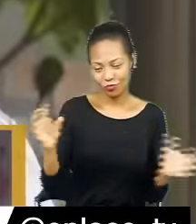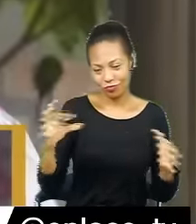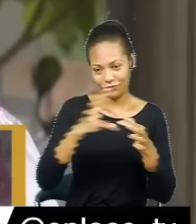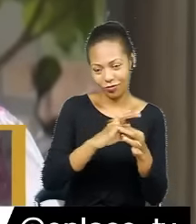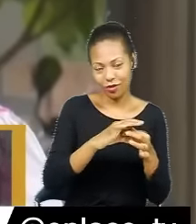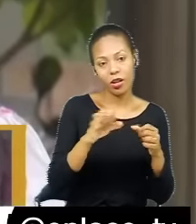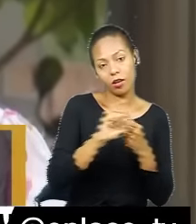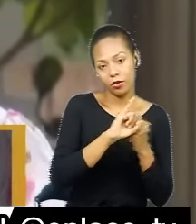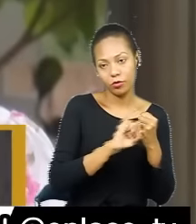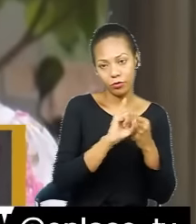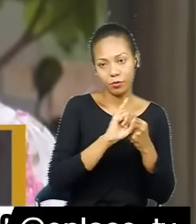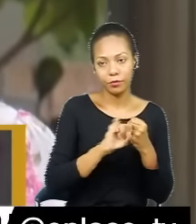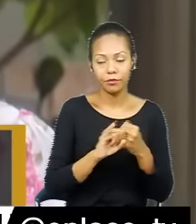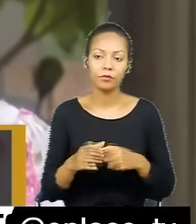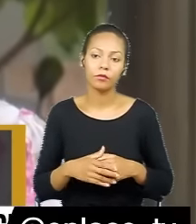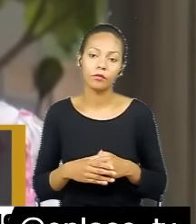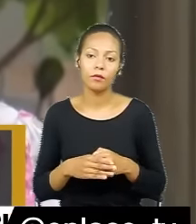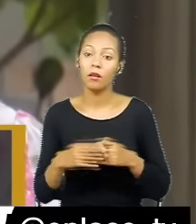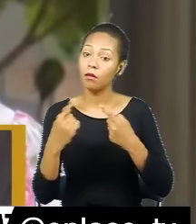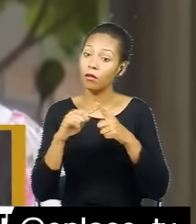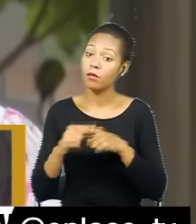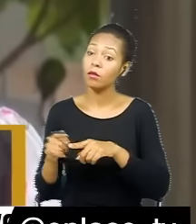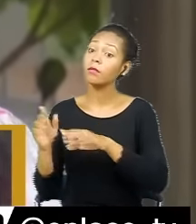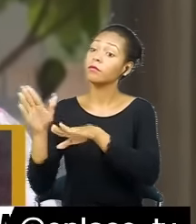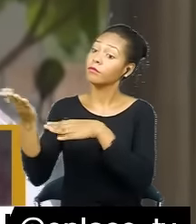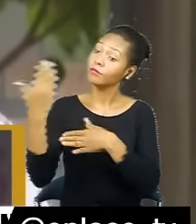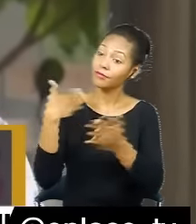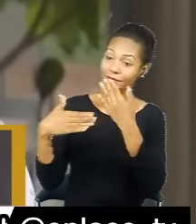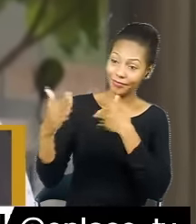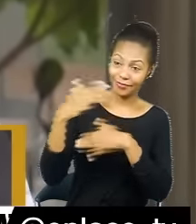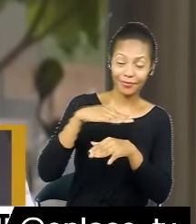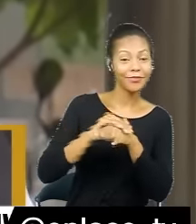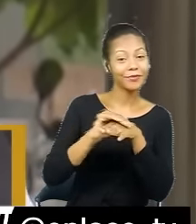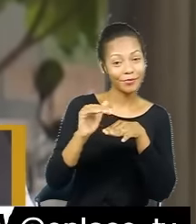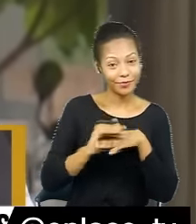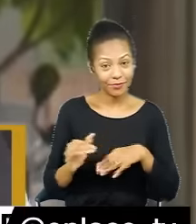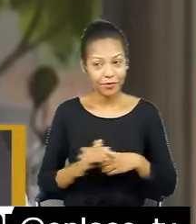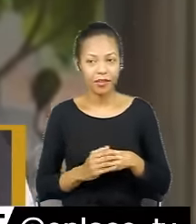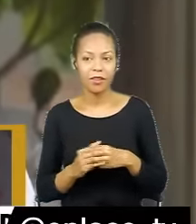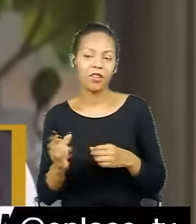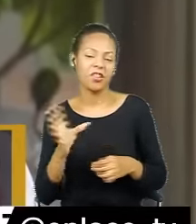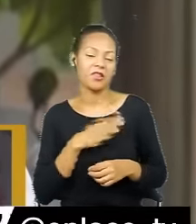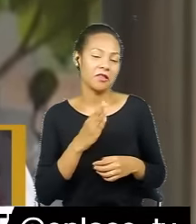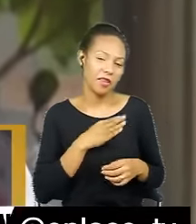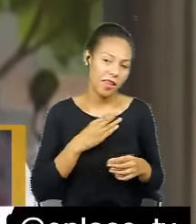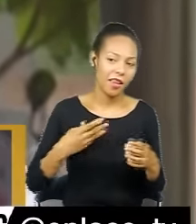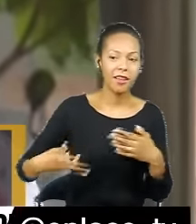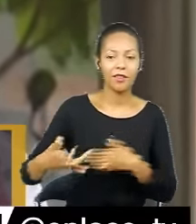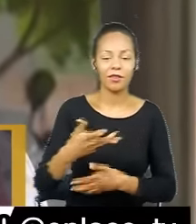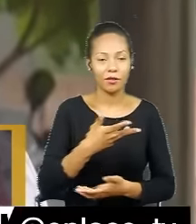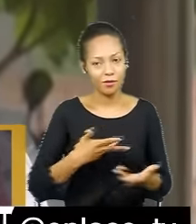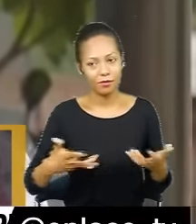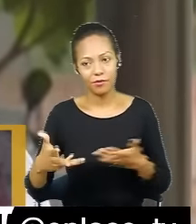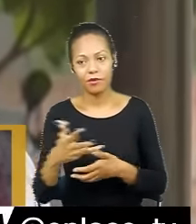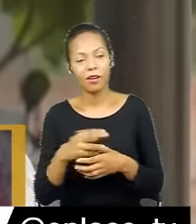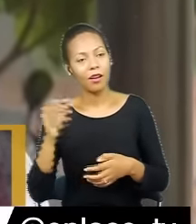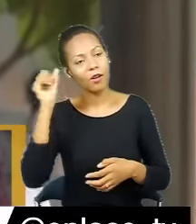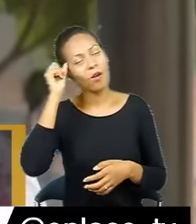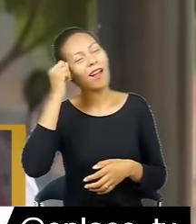también invitadas varias personalidades para que nos acompañen, la pasen bien, recuerden